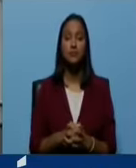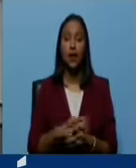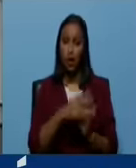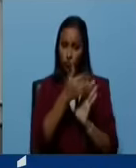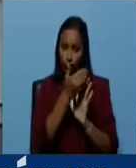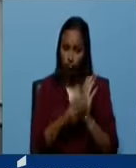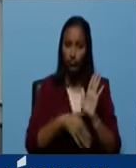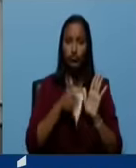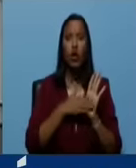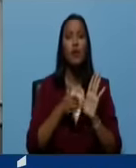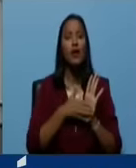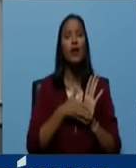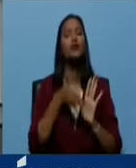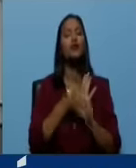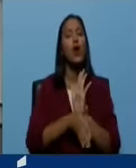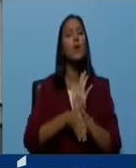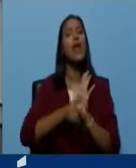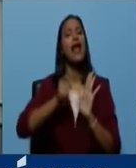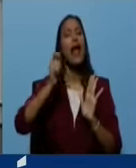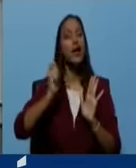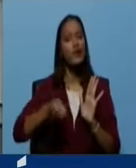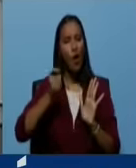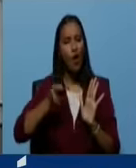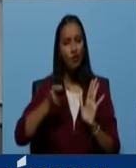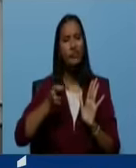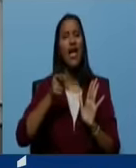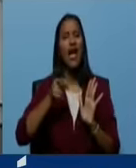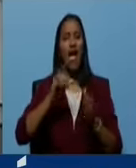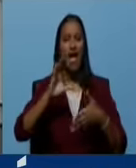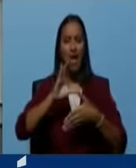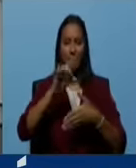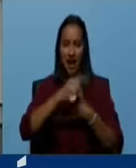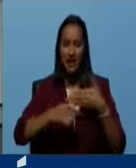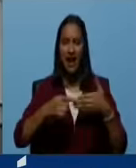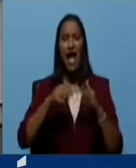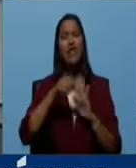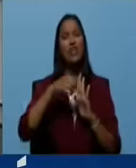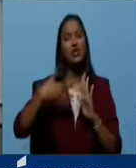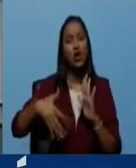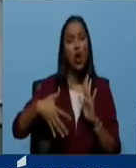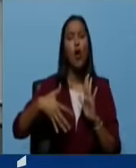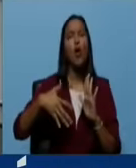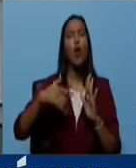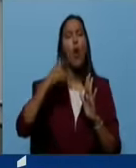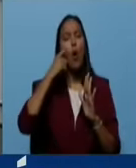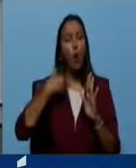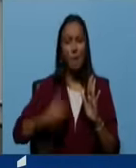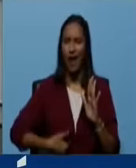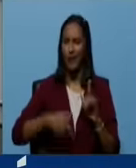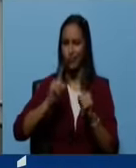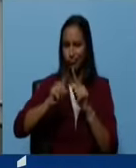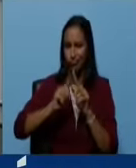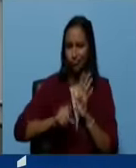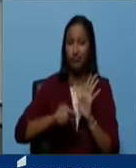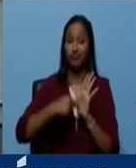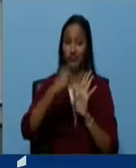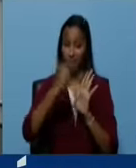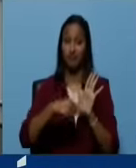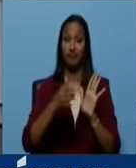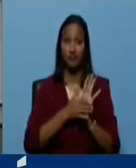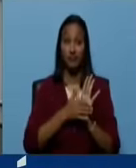Corte Interamericana de Derechos Humanos, la Comisión Interamericana de Derechos Humanos, etcétera. Han